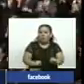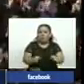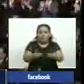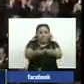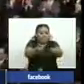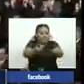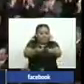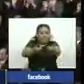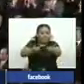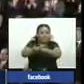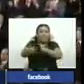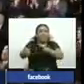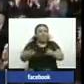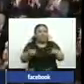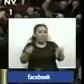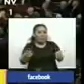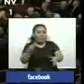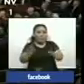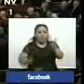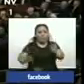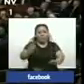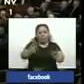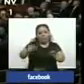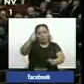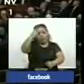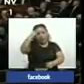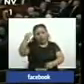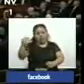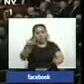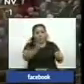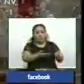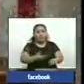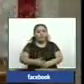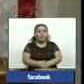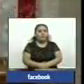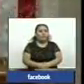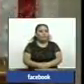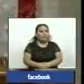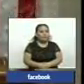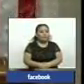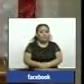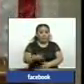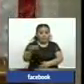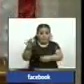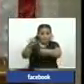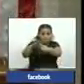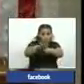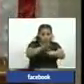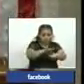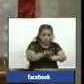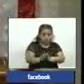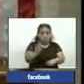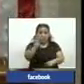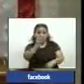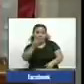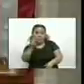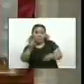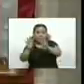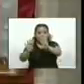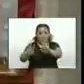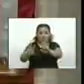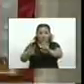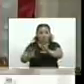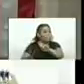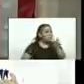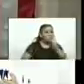divididos. El motivo, el juicio político al mandatario. En esta votación los síes son 229 y los